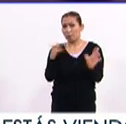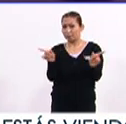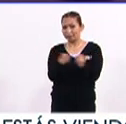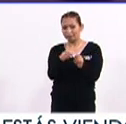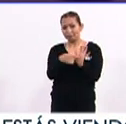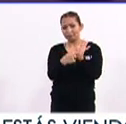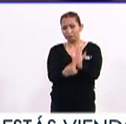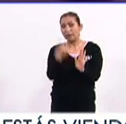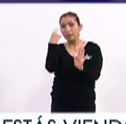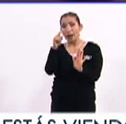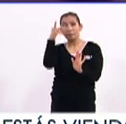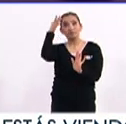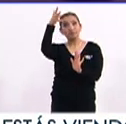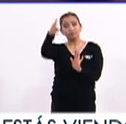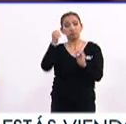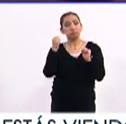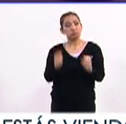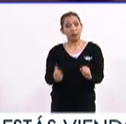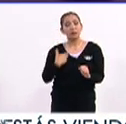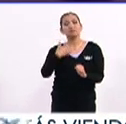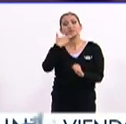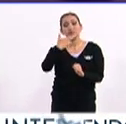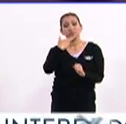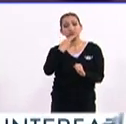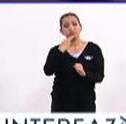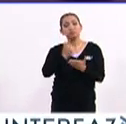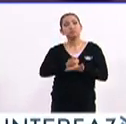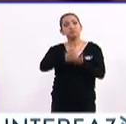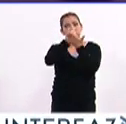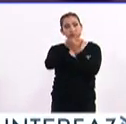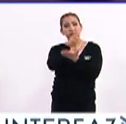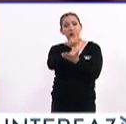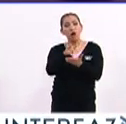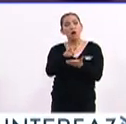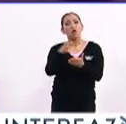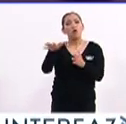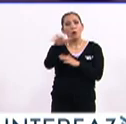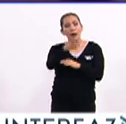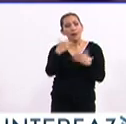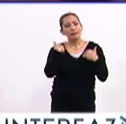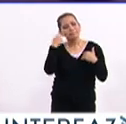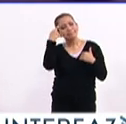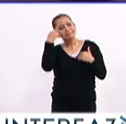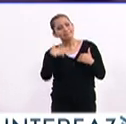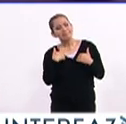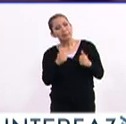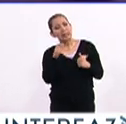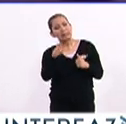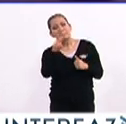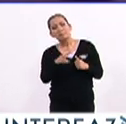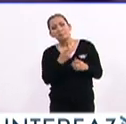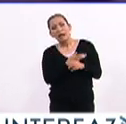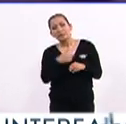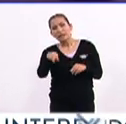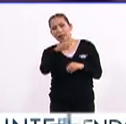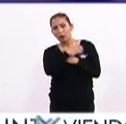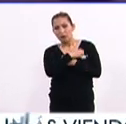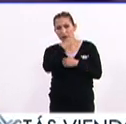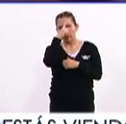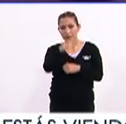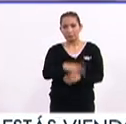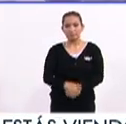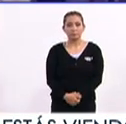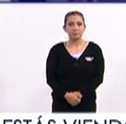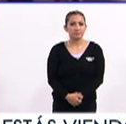sintética con la firme esperanza de que nos servirá para mejor entender la realidad educativa de nuestro